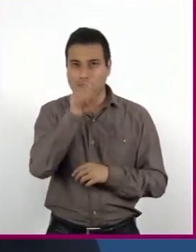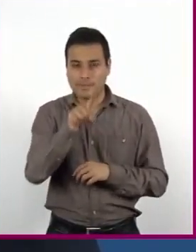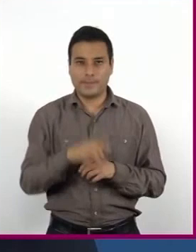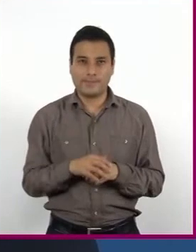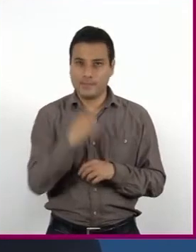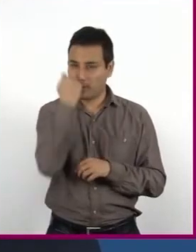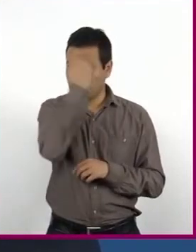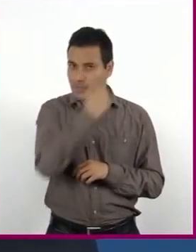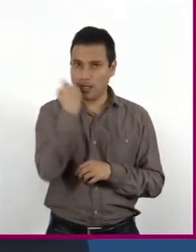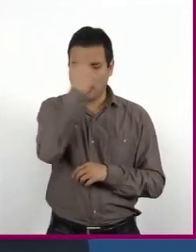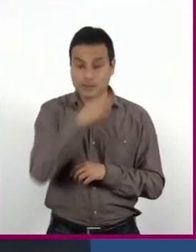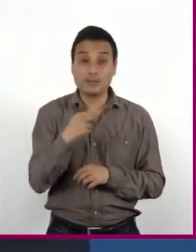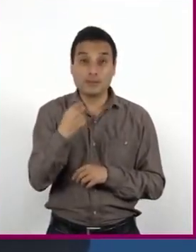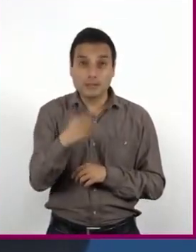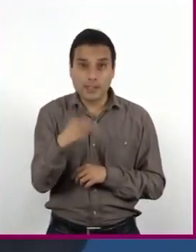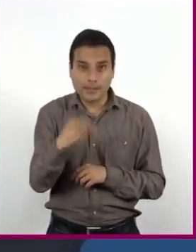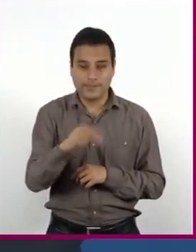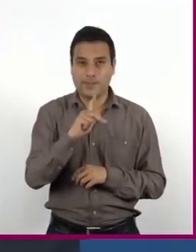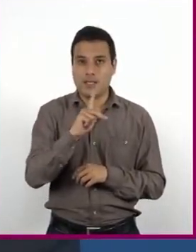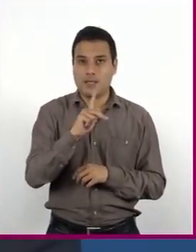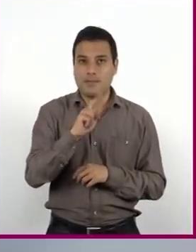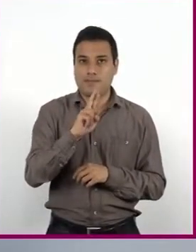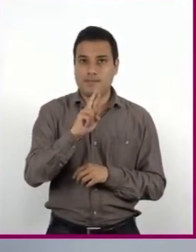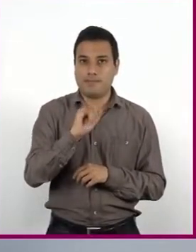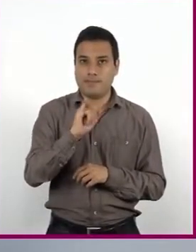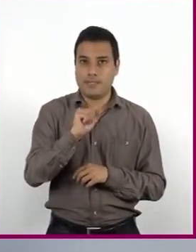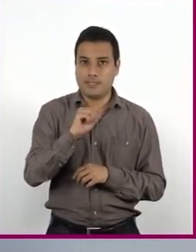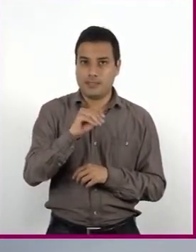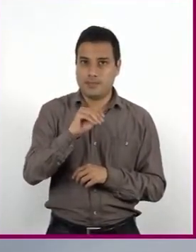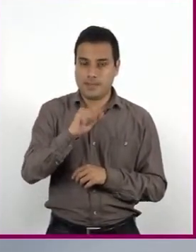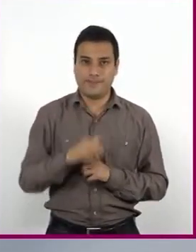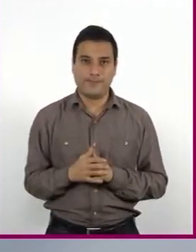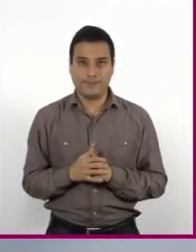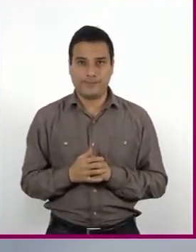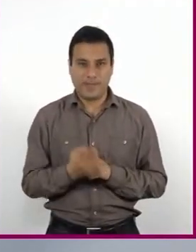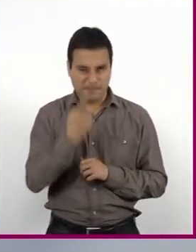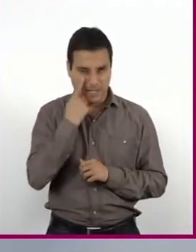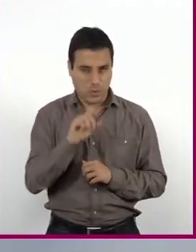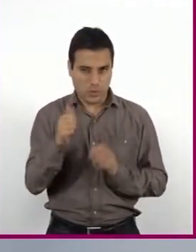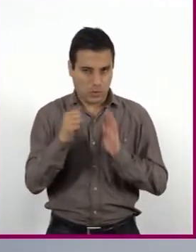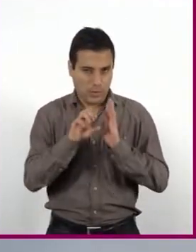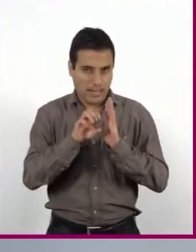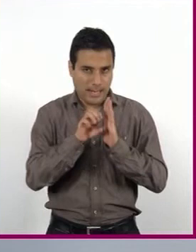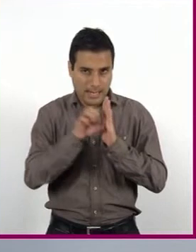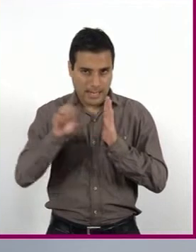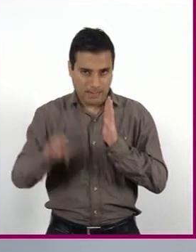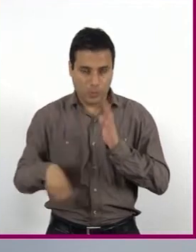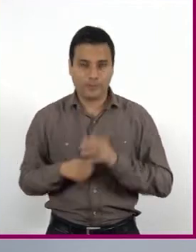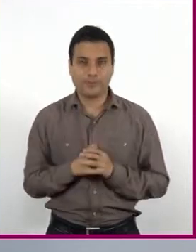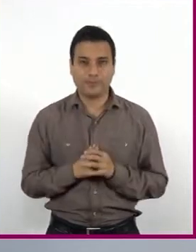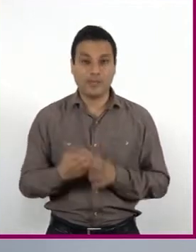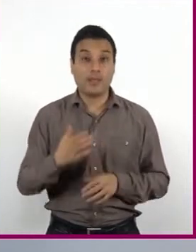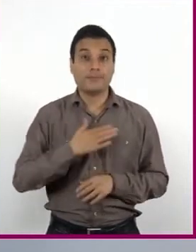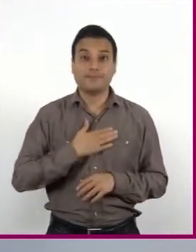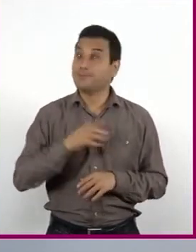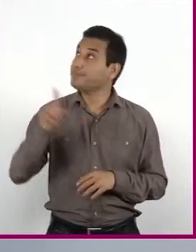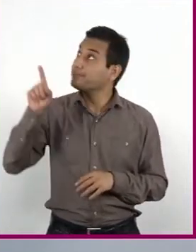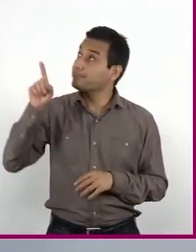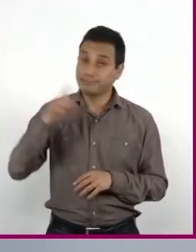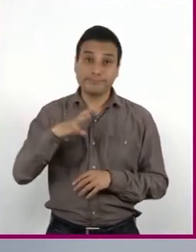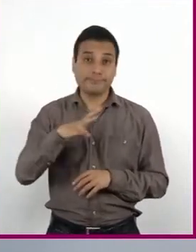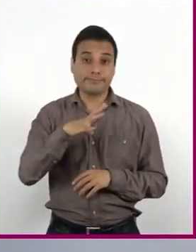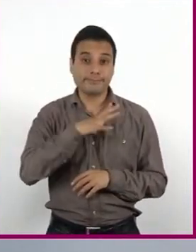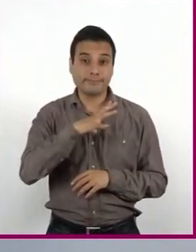rectangulares, se les denomina prismas. Veamos otros ejemplos. En mi mano tengo un